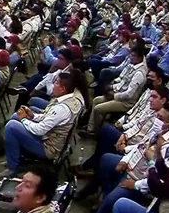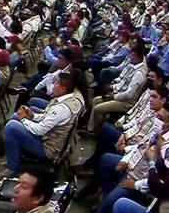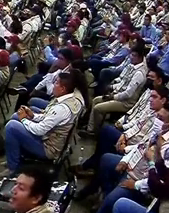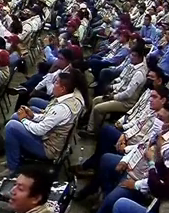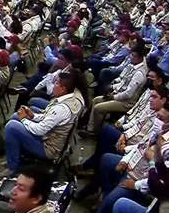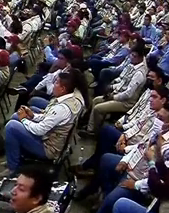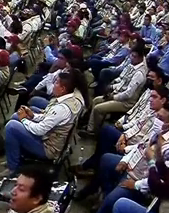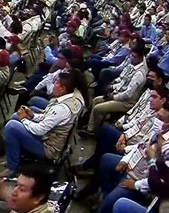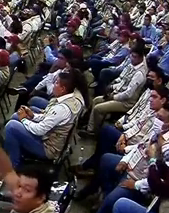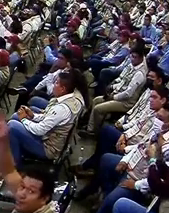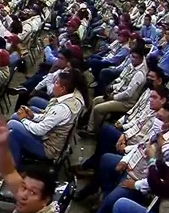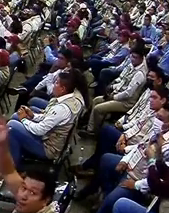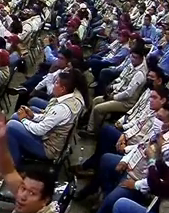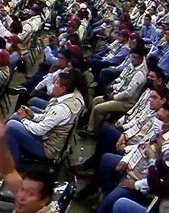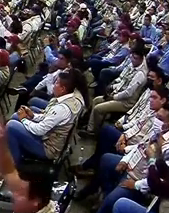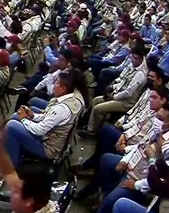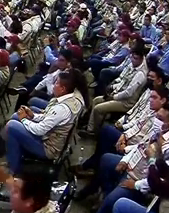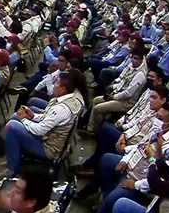promotores,